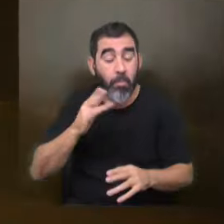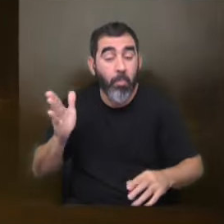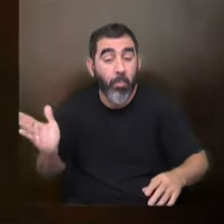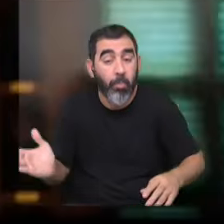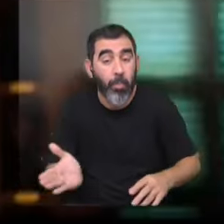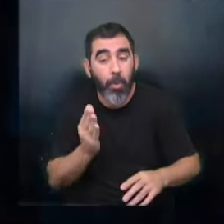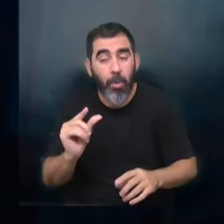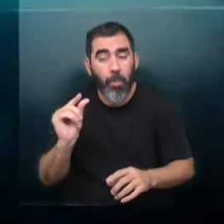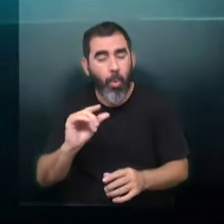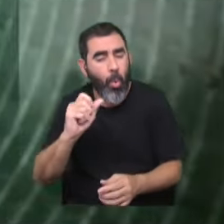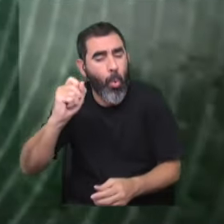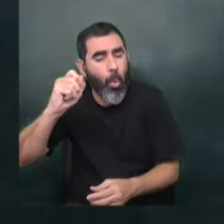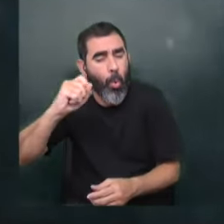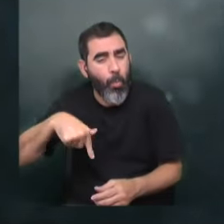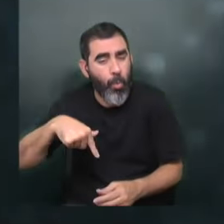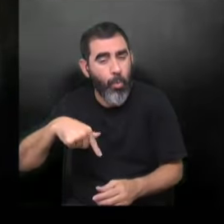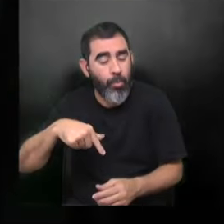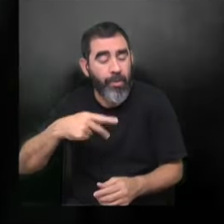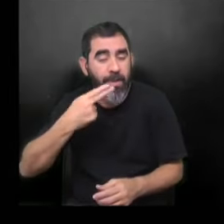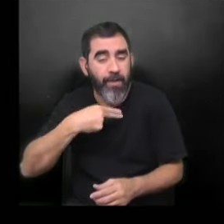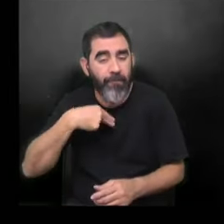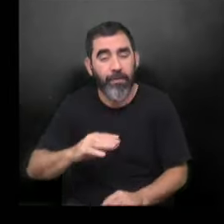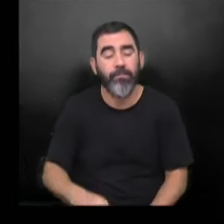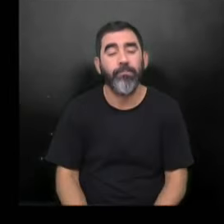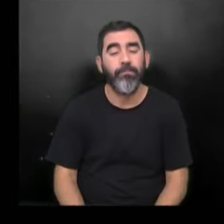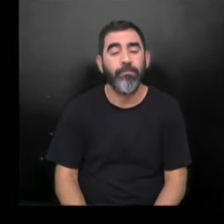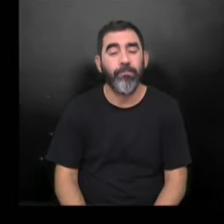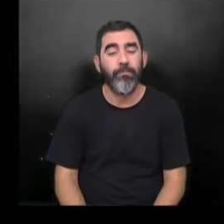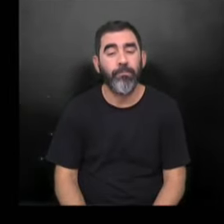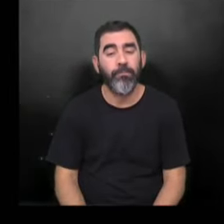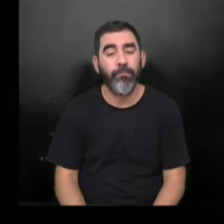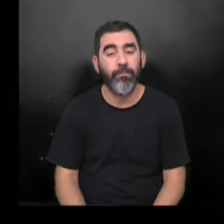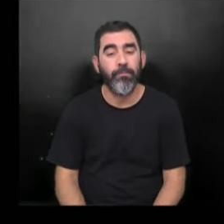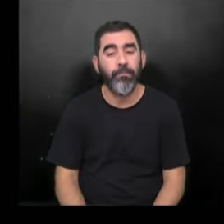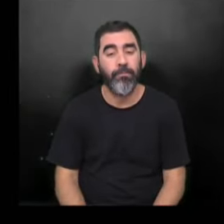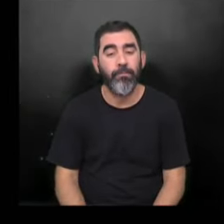producciones poco usuales de la plataforma de la N roja.